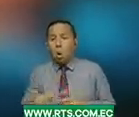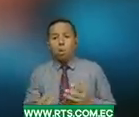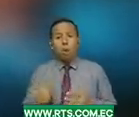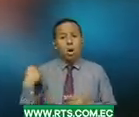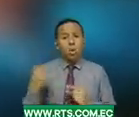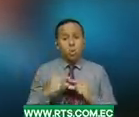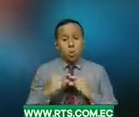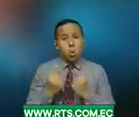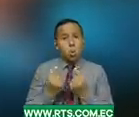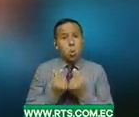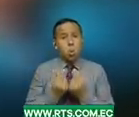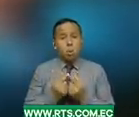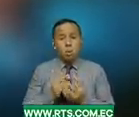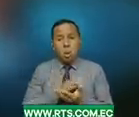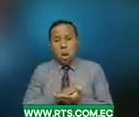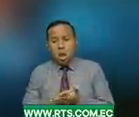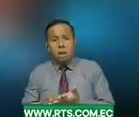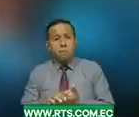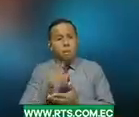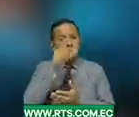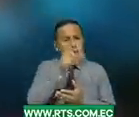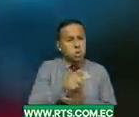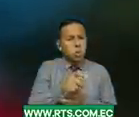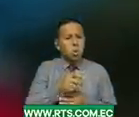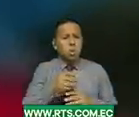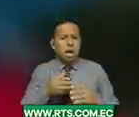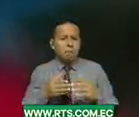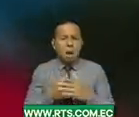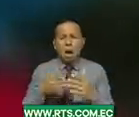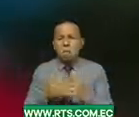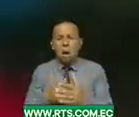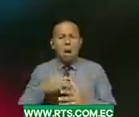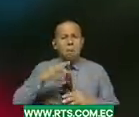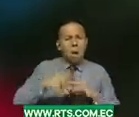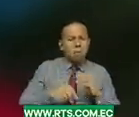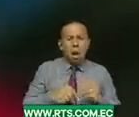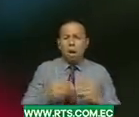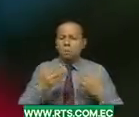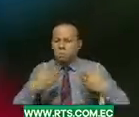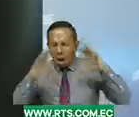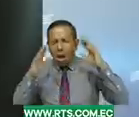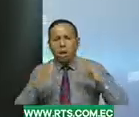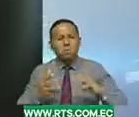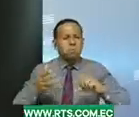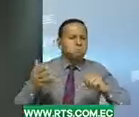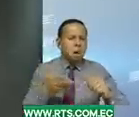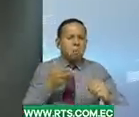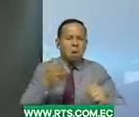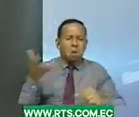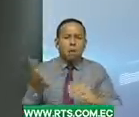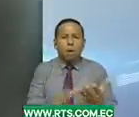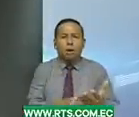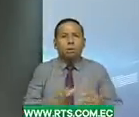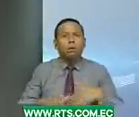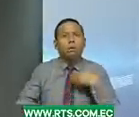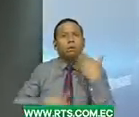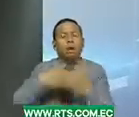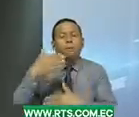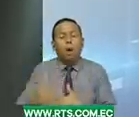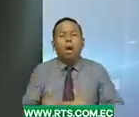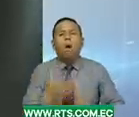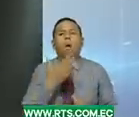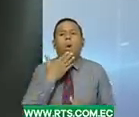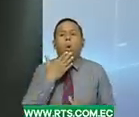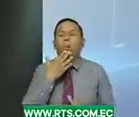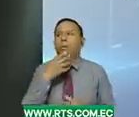activo matando a secuestradores, extorsionadores, tigres y lobos. Después, las crueles imágenes muestran cómo